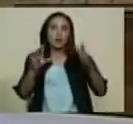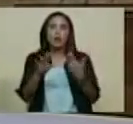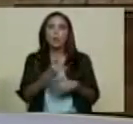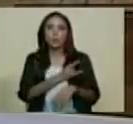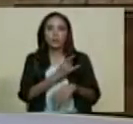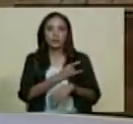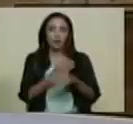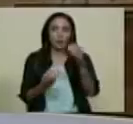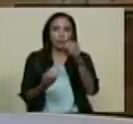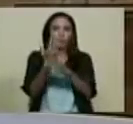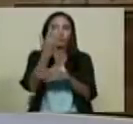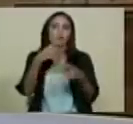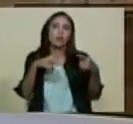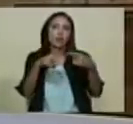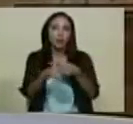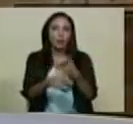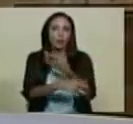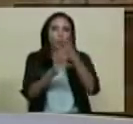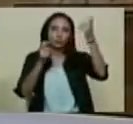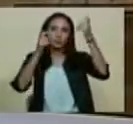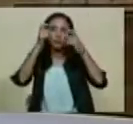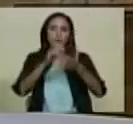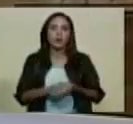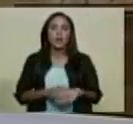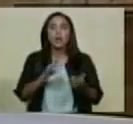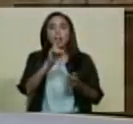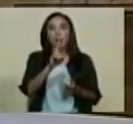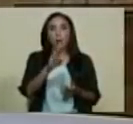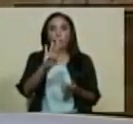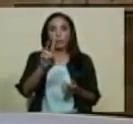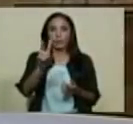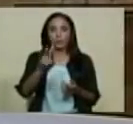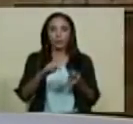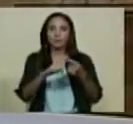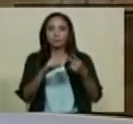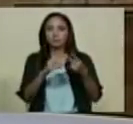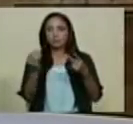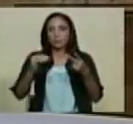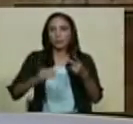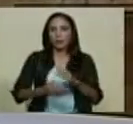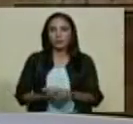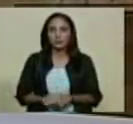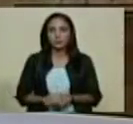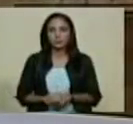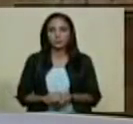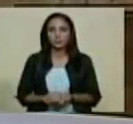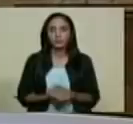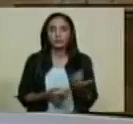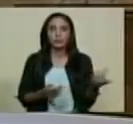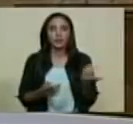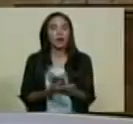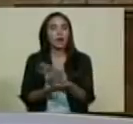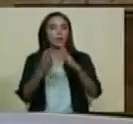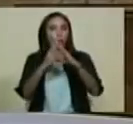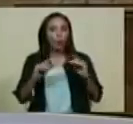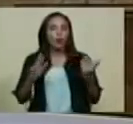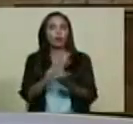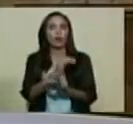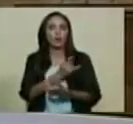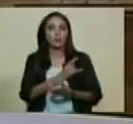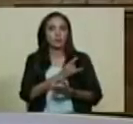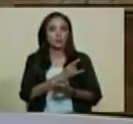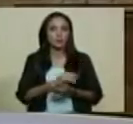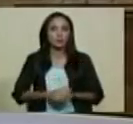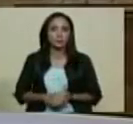universidades. La Universidad Bolivariana de Venezuela, la conversión en Universidad Nacional de la